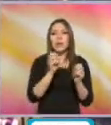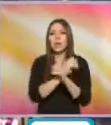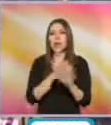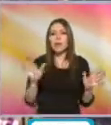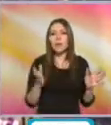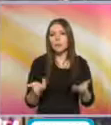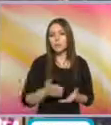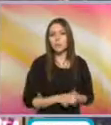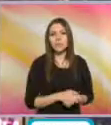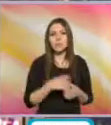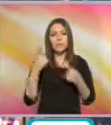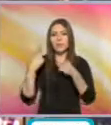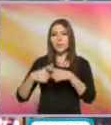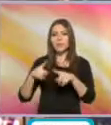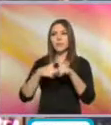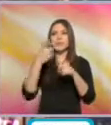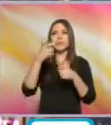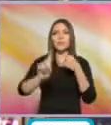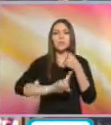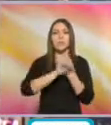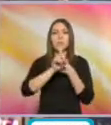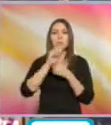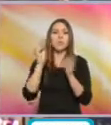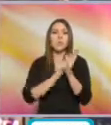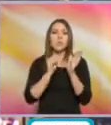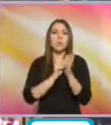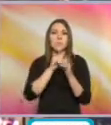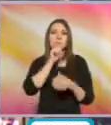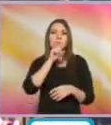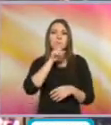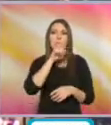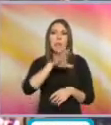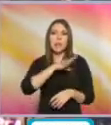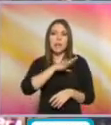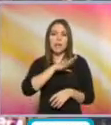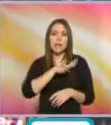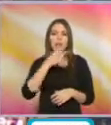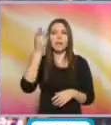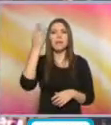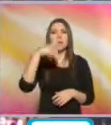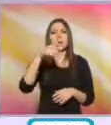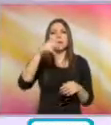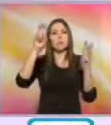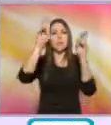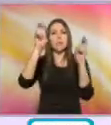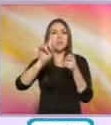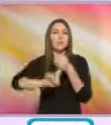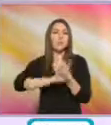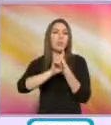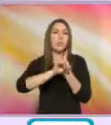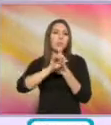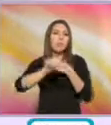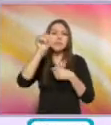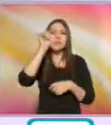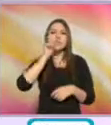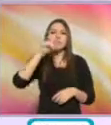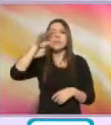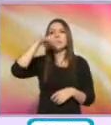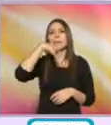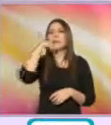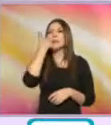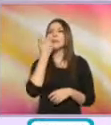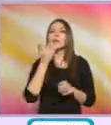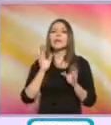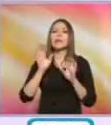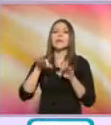claro, y pues bueno, todos estos son problemas que sigue acarreando, y también por el tema de las crisis, pues piensa incorporar a 2 personas que